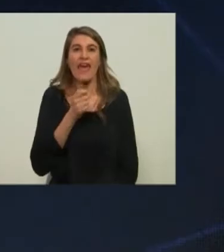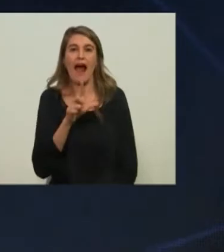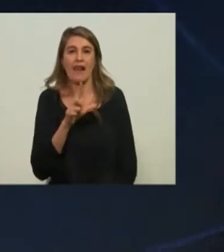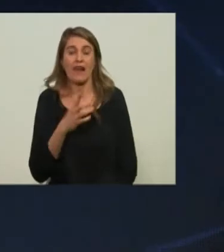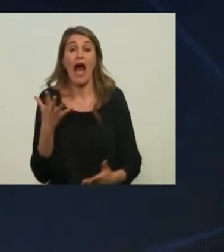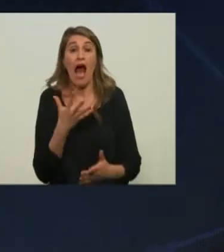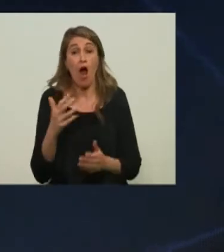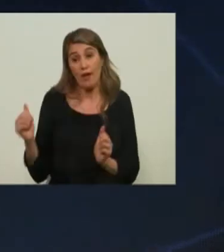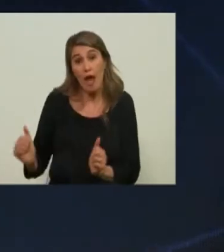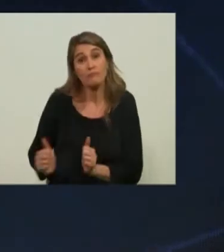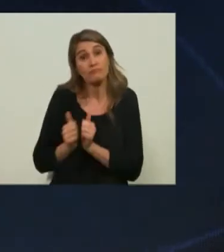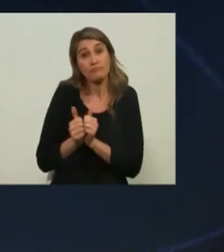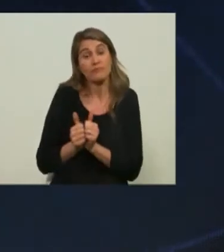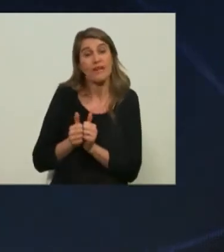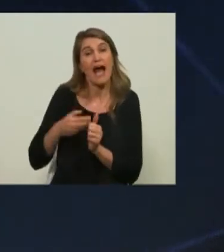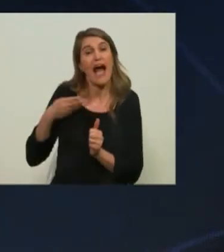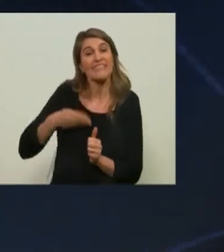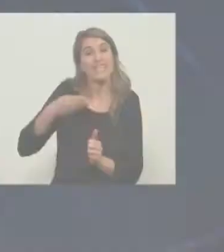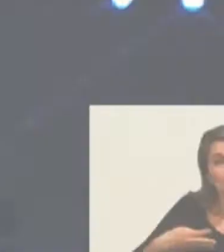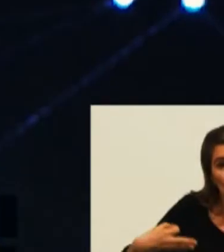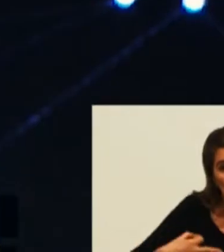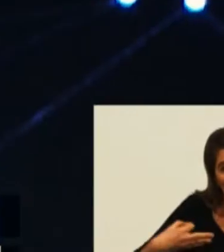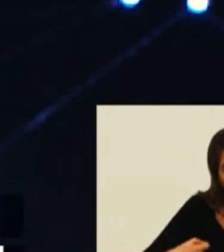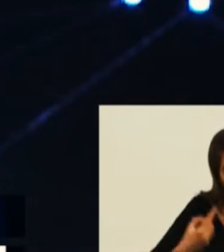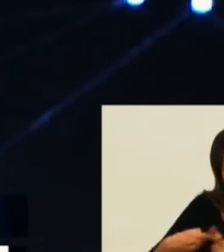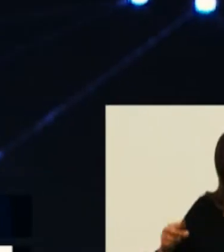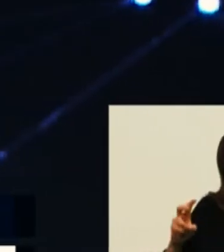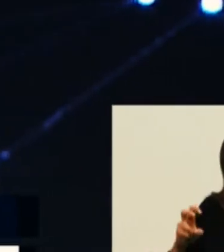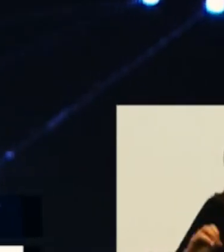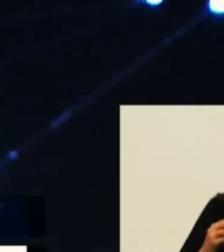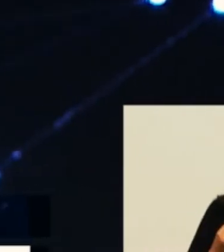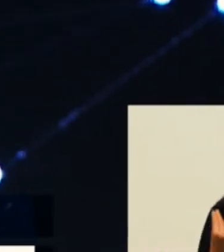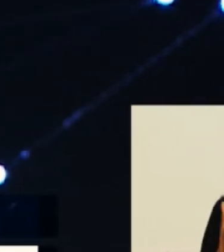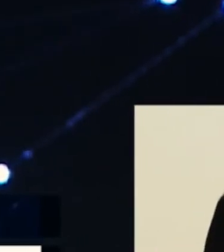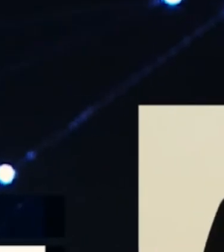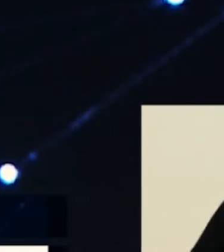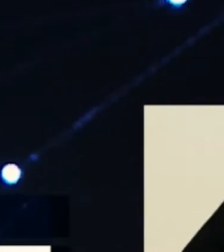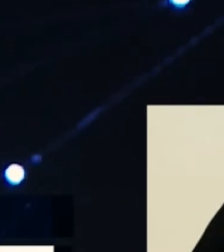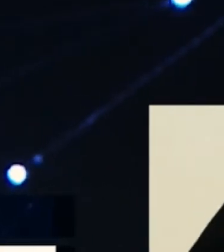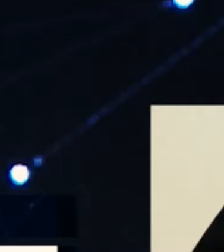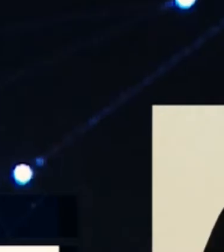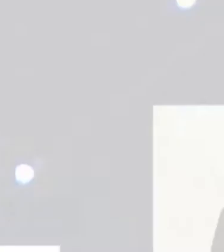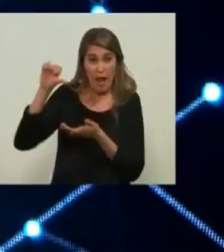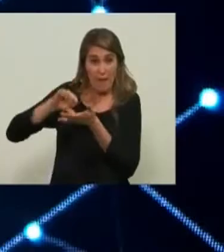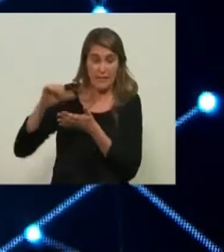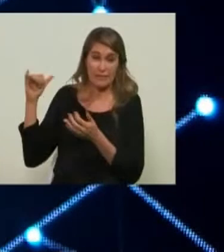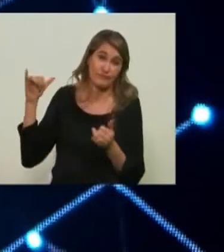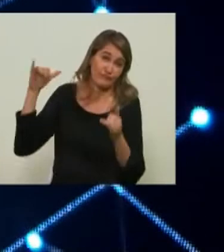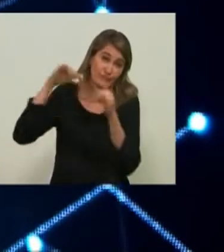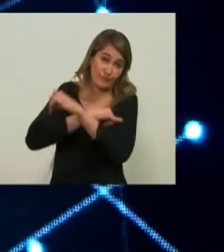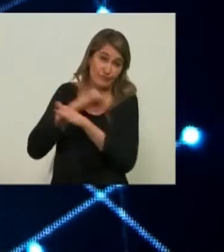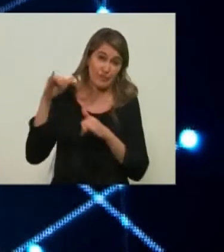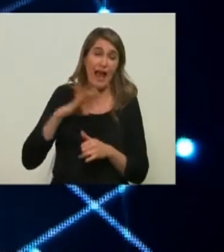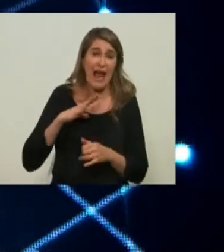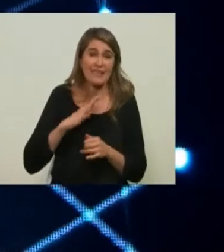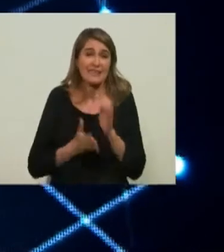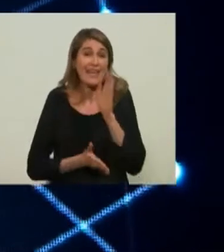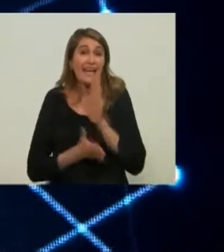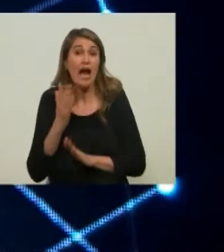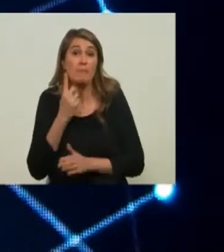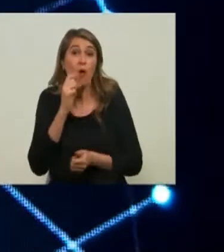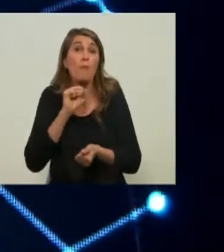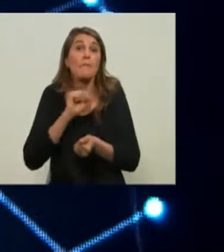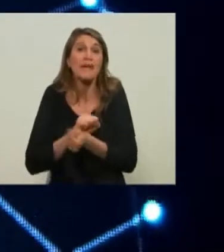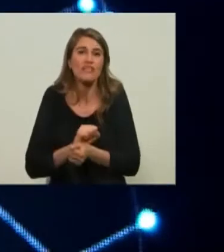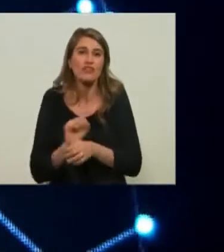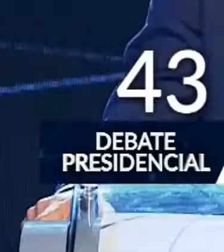nuestro, y ya acá estamos comunicando que va a ser el ministro del Interior del gobierno del Frente Amplio. Se nos escapa un preso famoso de